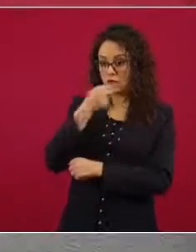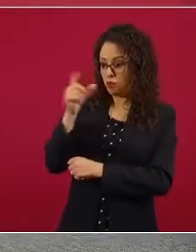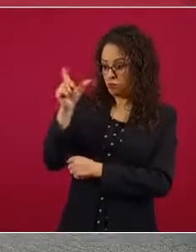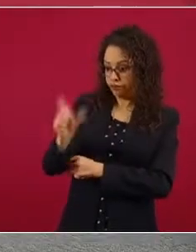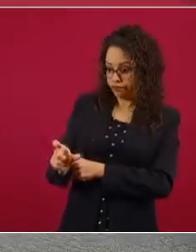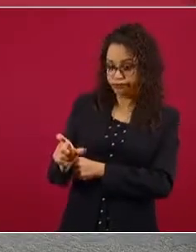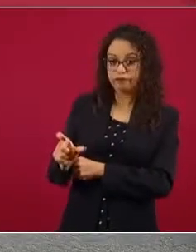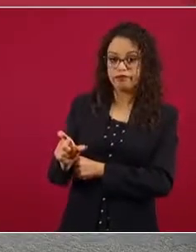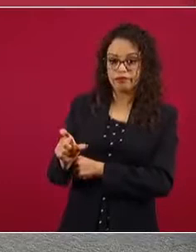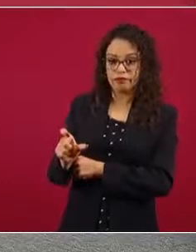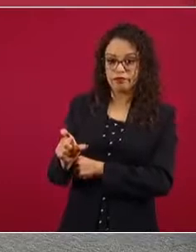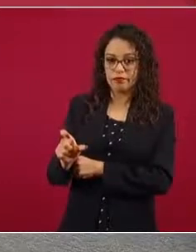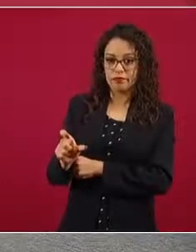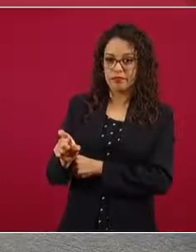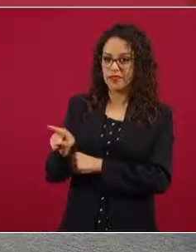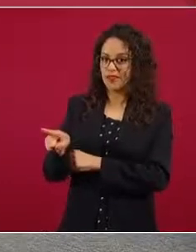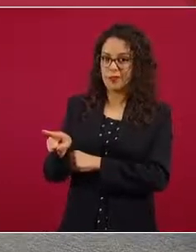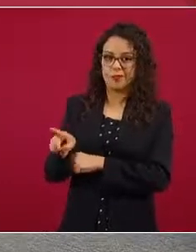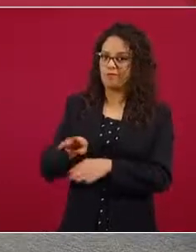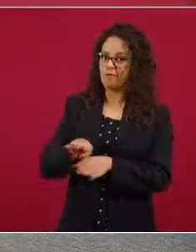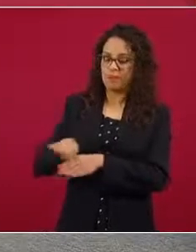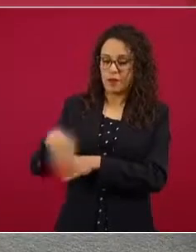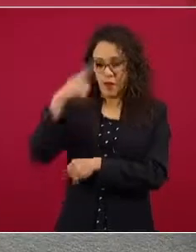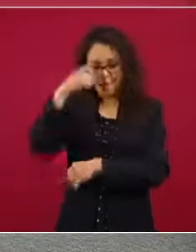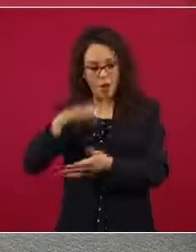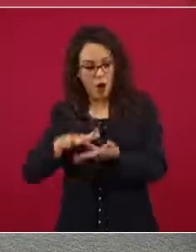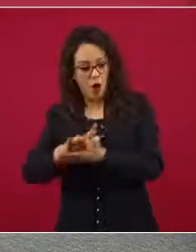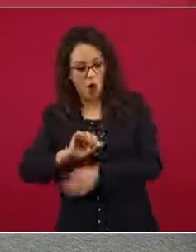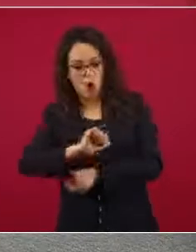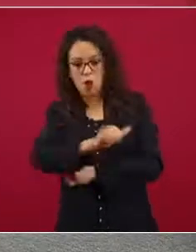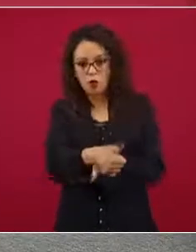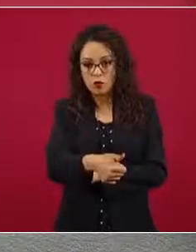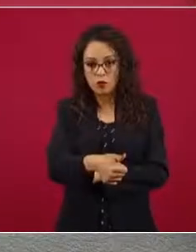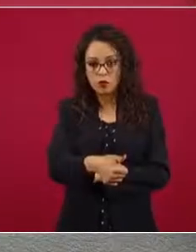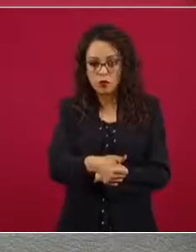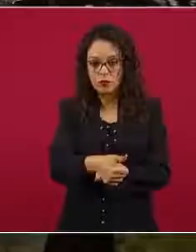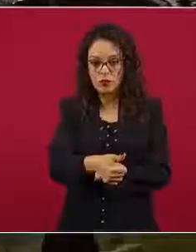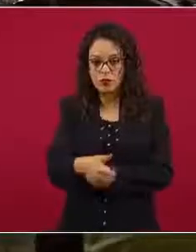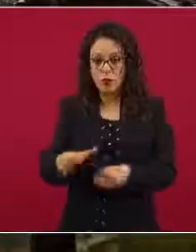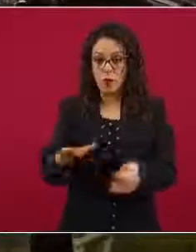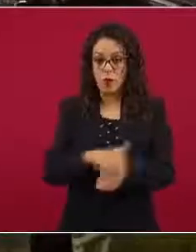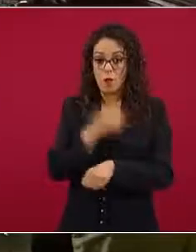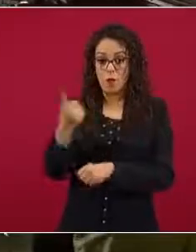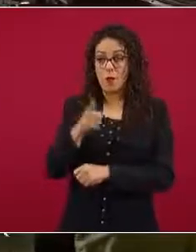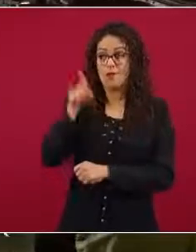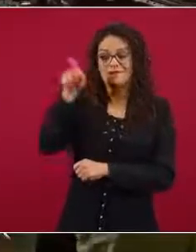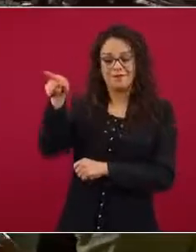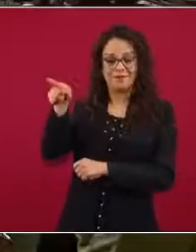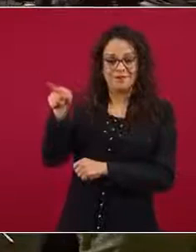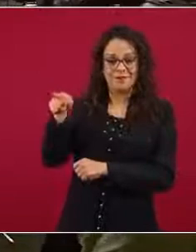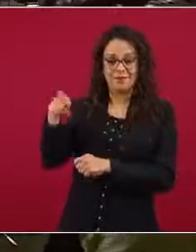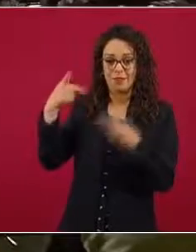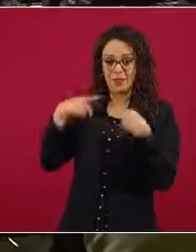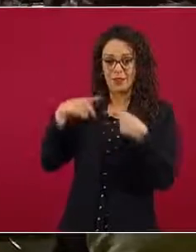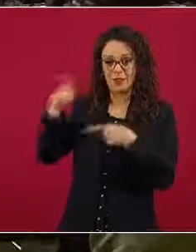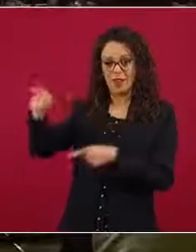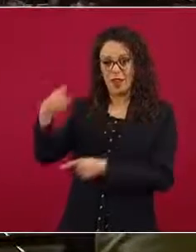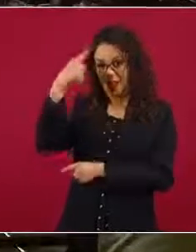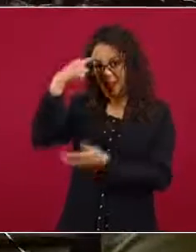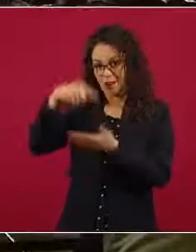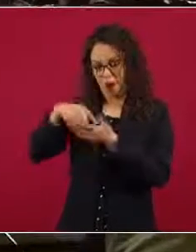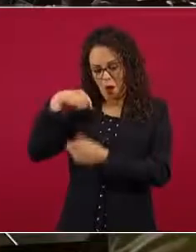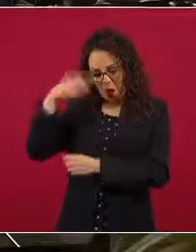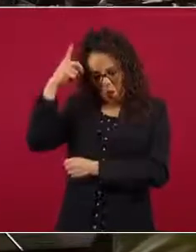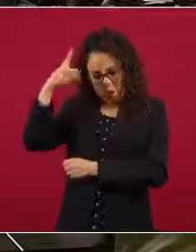otro, porque lo que no querían los que se sentían dueños de México era de